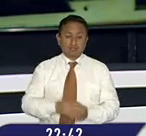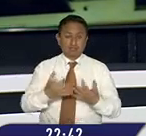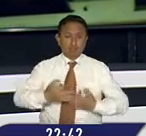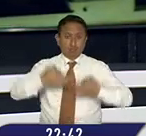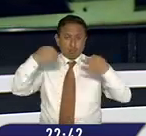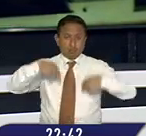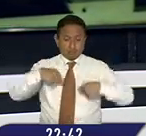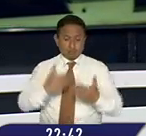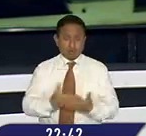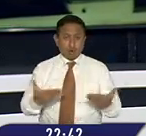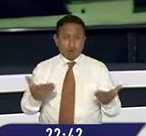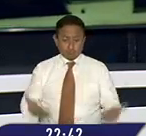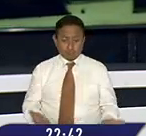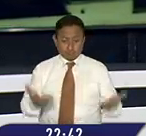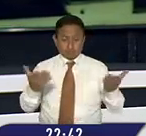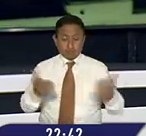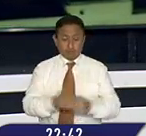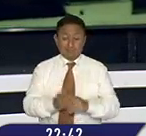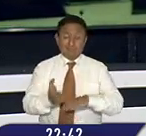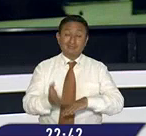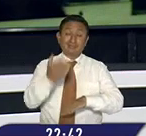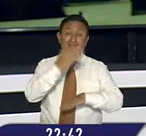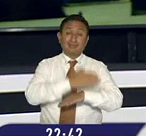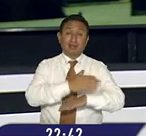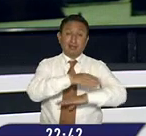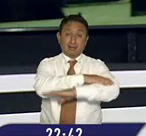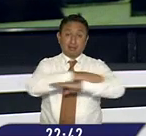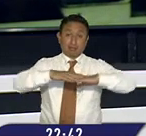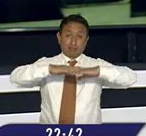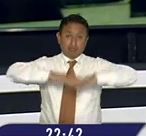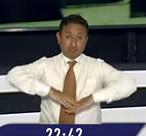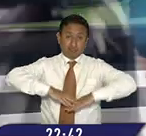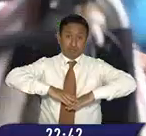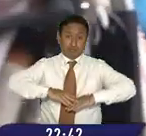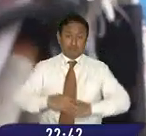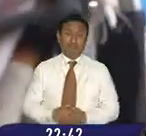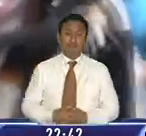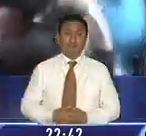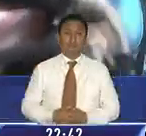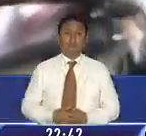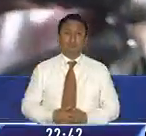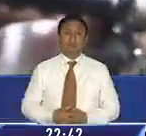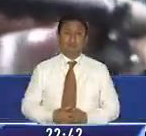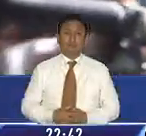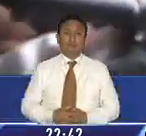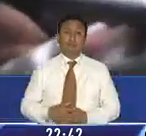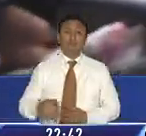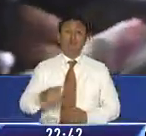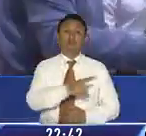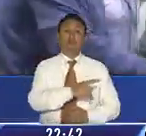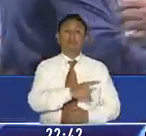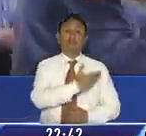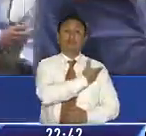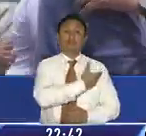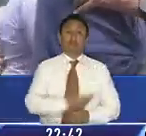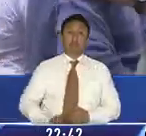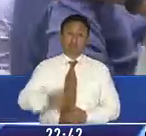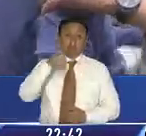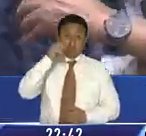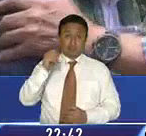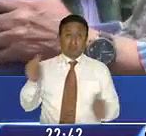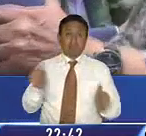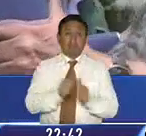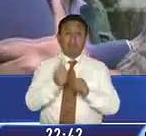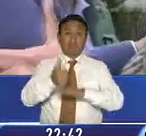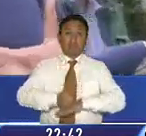oficializar obras definitivas tras el hundimiento del tramo de una carretera. Así fue como el primer mandatario Guillermo Lasso, junto a